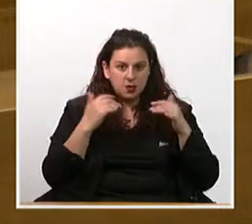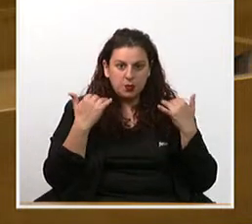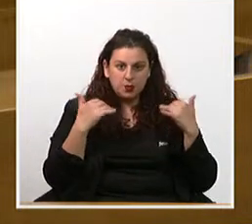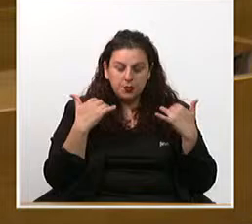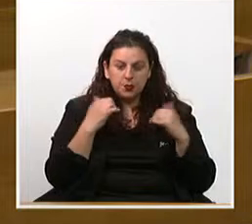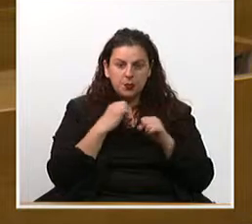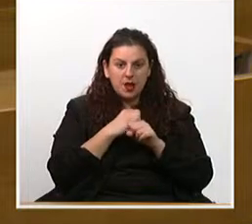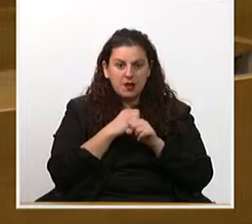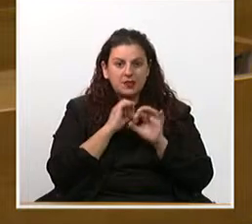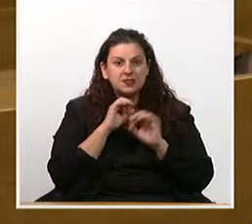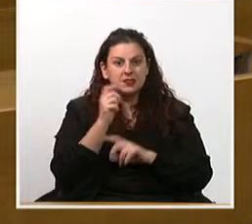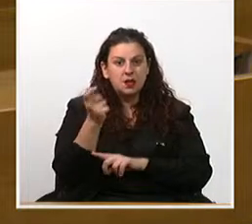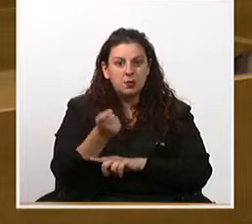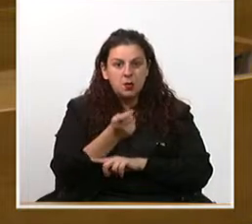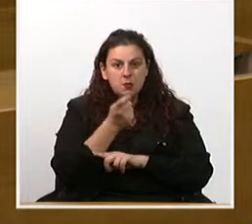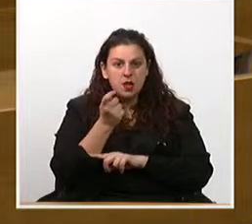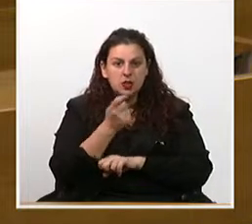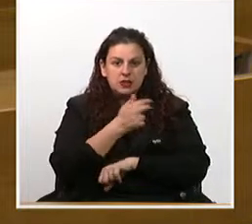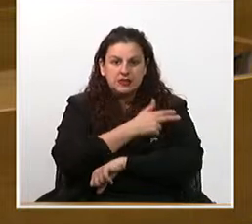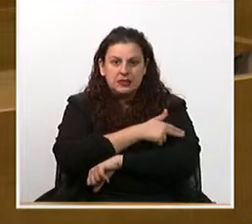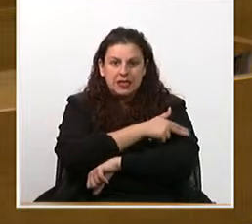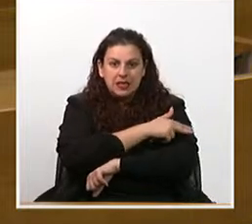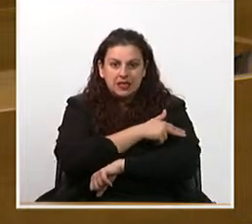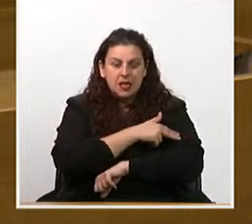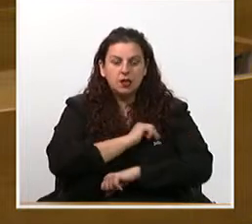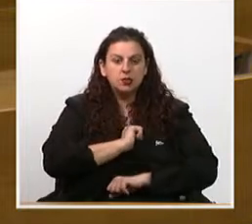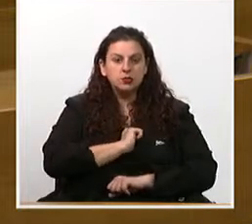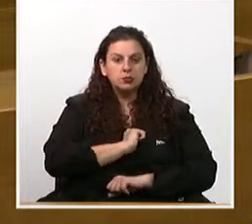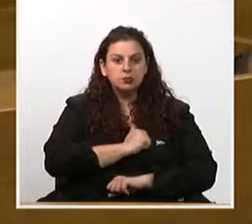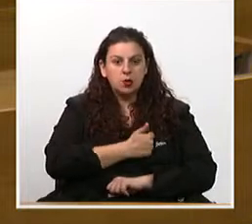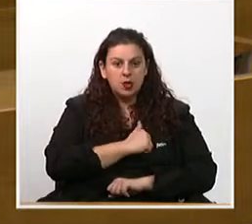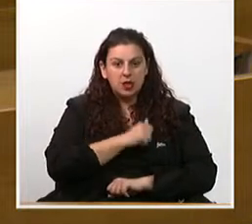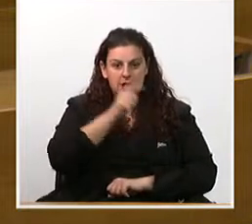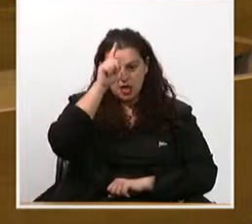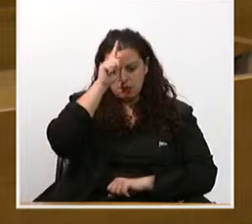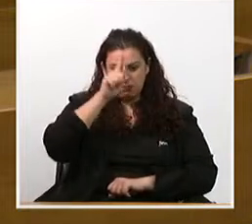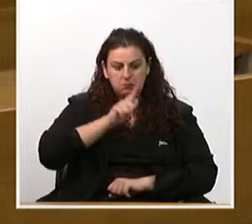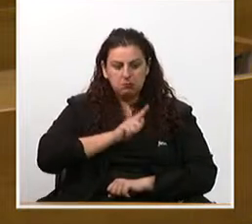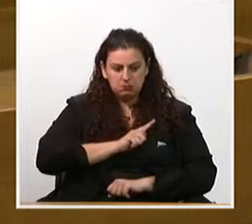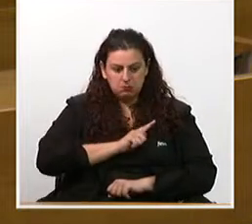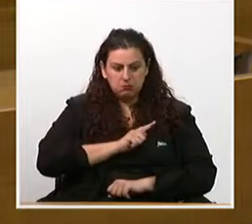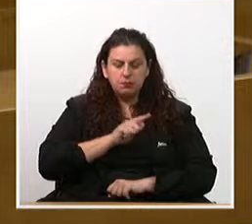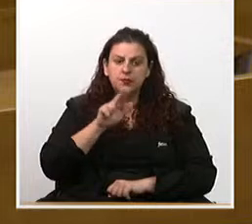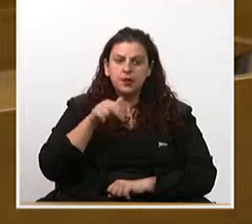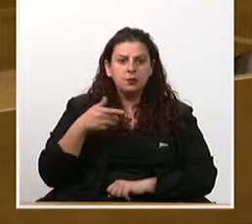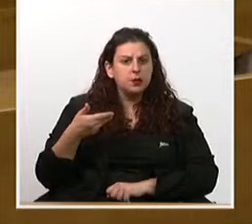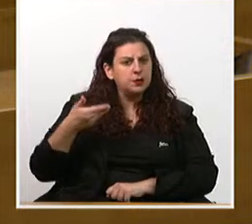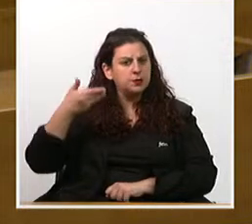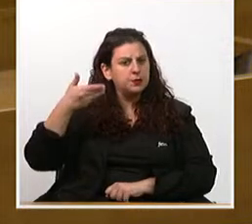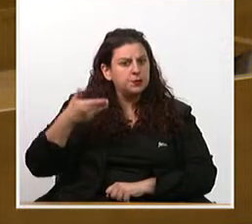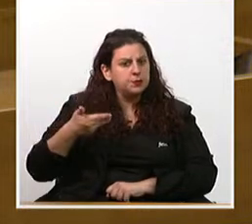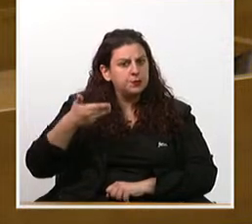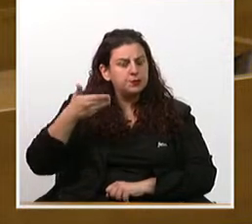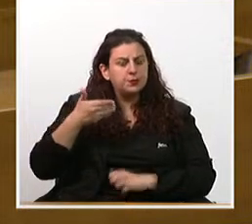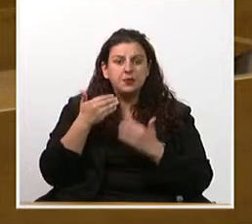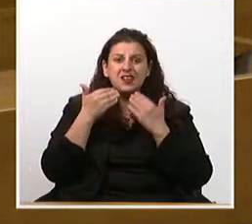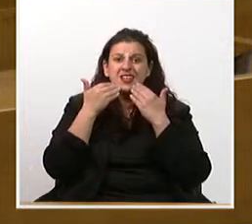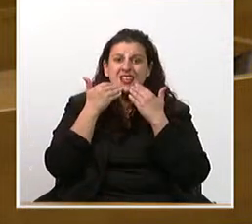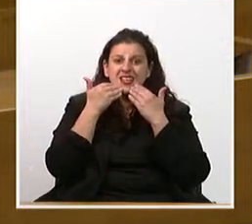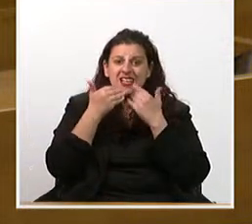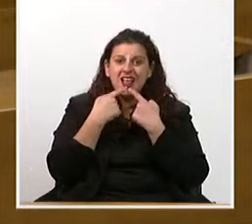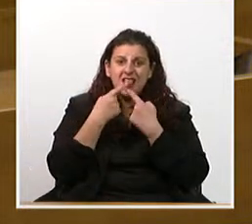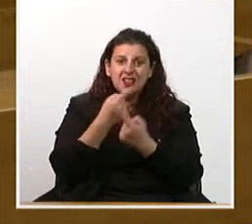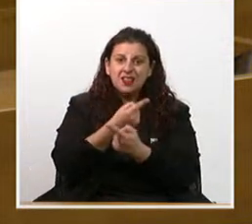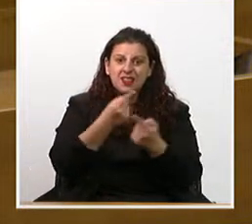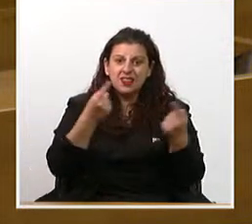bomberos por los sanitarios por la policía y por el ejército y cómo no También quiero extender este agradecimiento